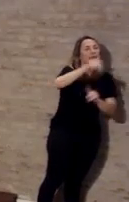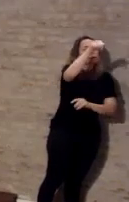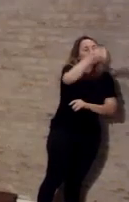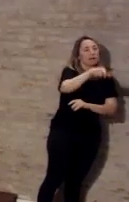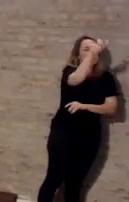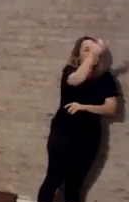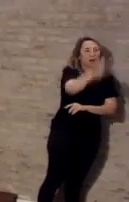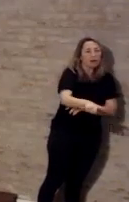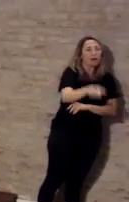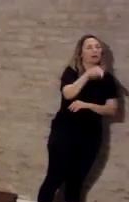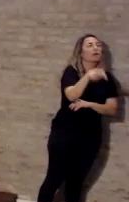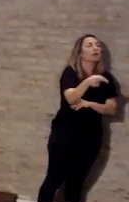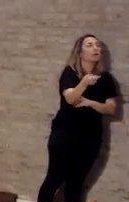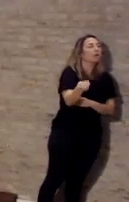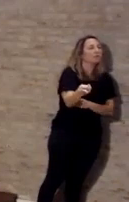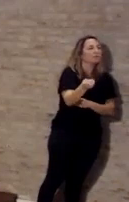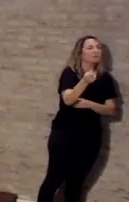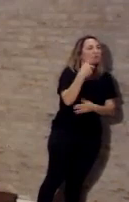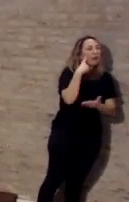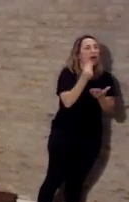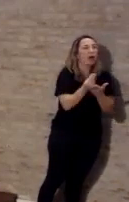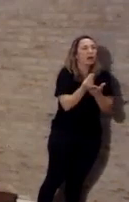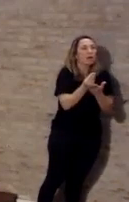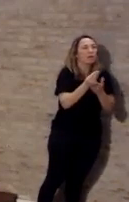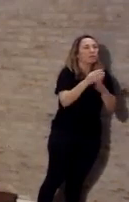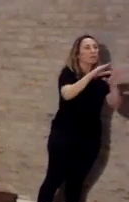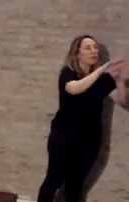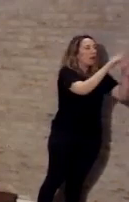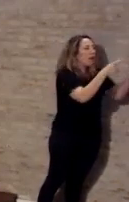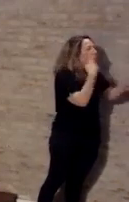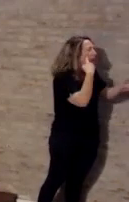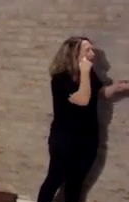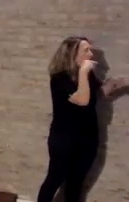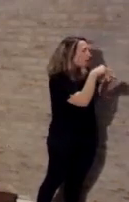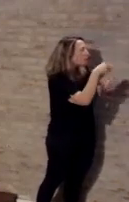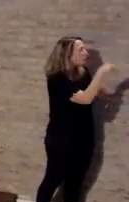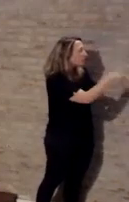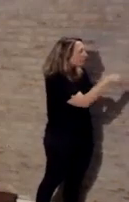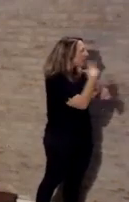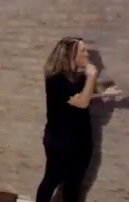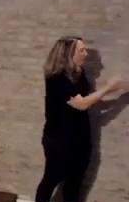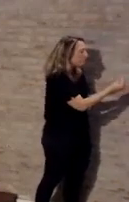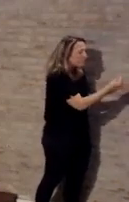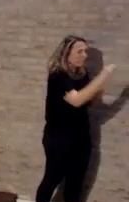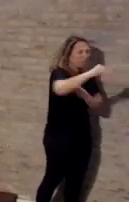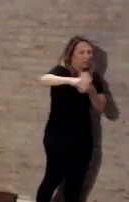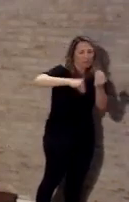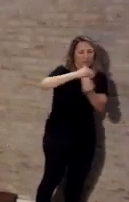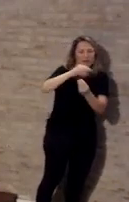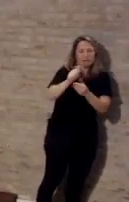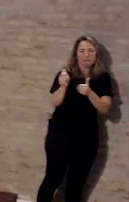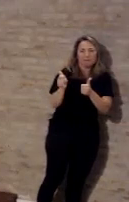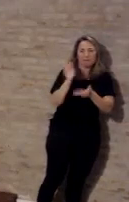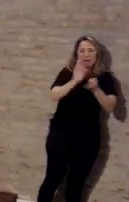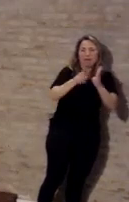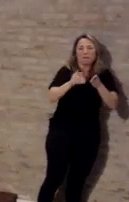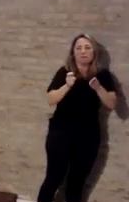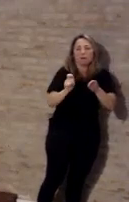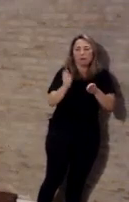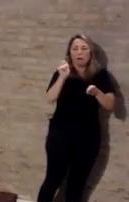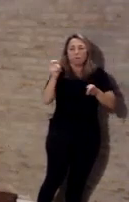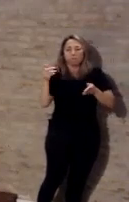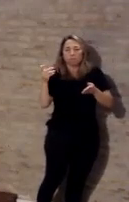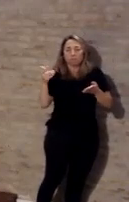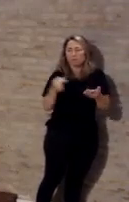contexto en el que vive esa persona si viene con una familia o si viene una institución si vi en una familia de parte de quién recibe esa